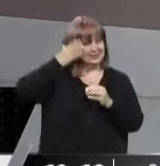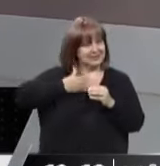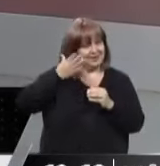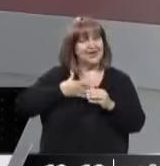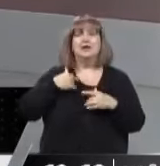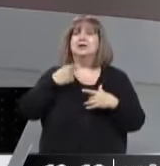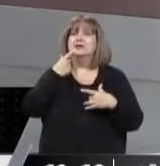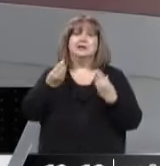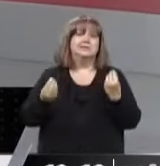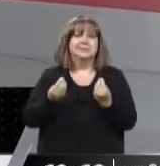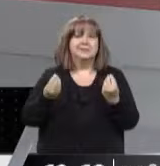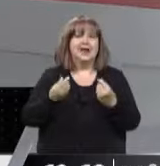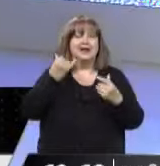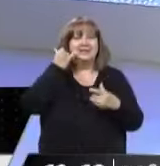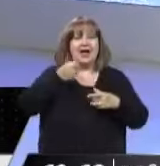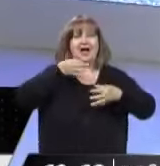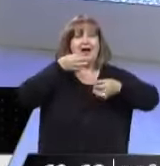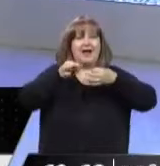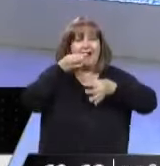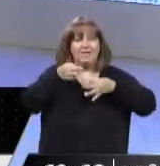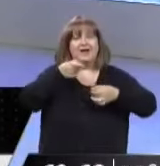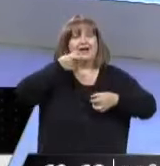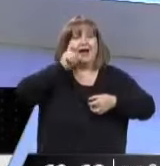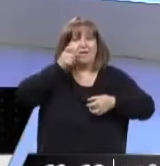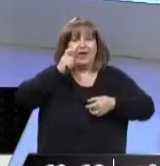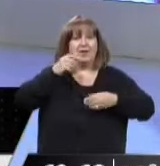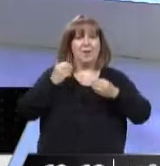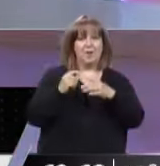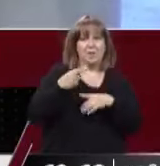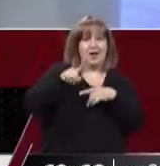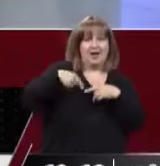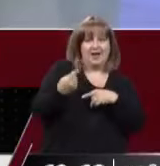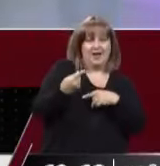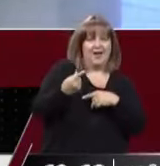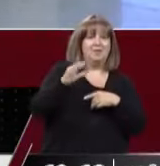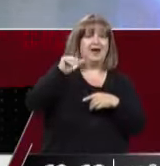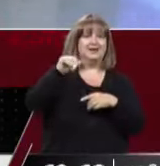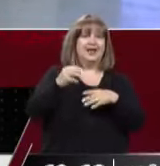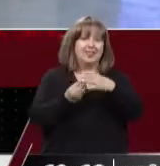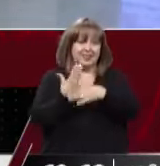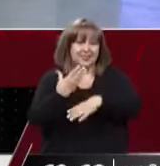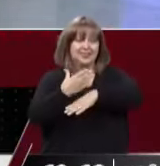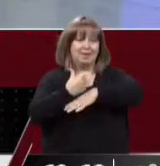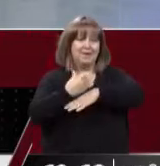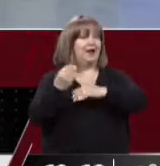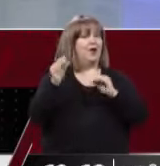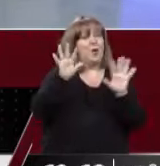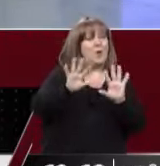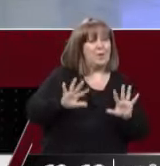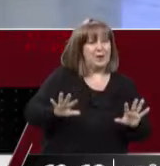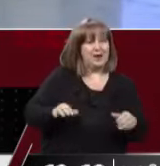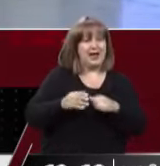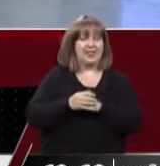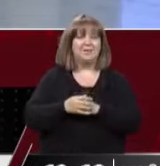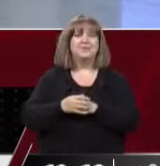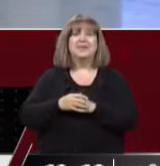selección argentina. Silvi, acá todo el equipo te saluda y te da la bienvenida. ¿Cómo estás? Hola chicos, ¿cómo les va? Me va muy bien porque he hecho